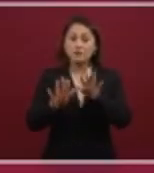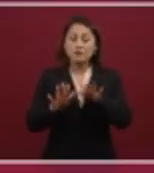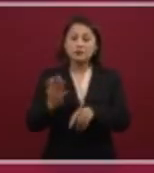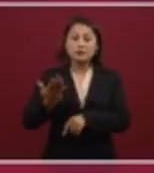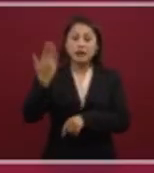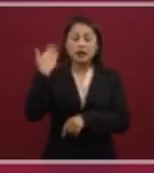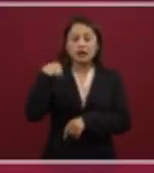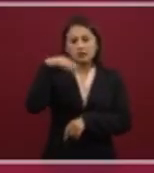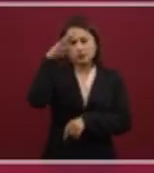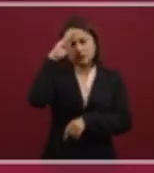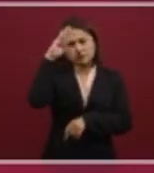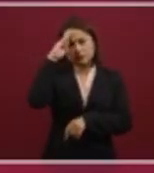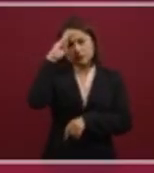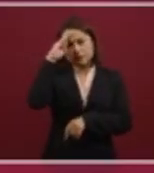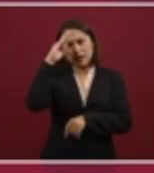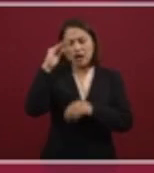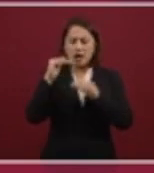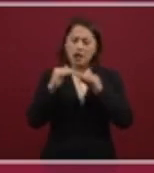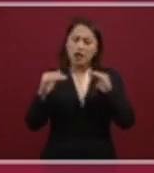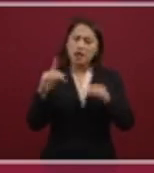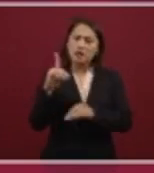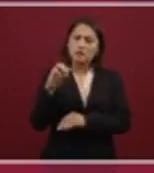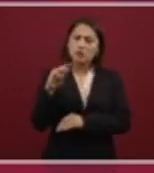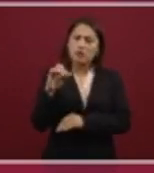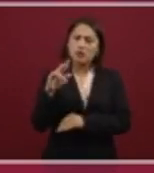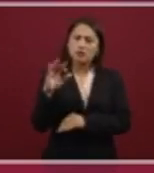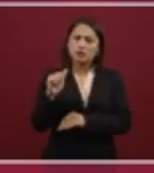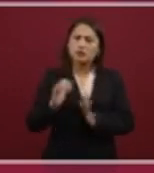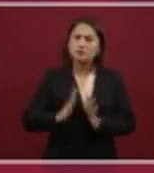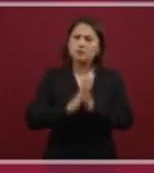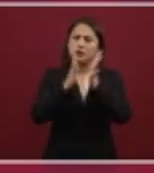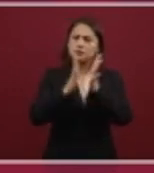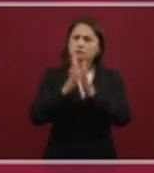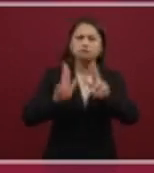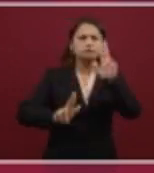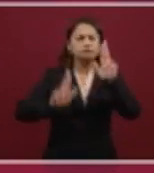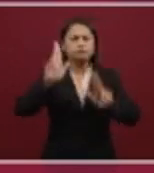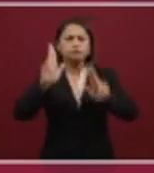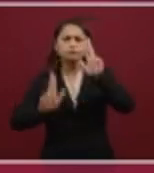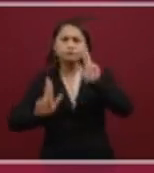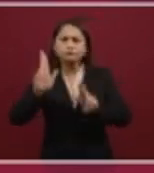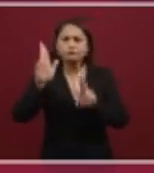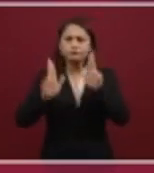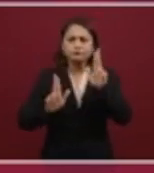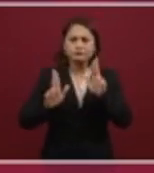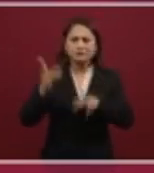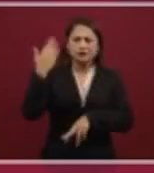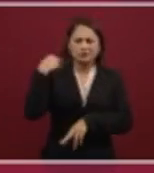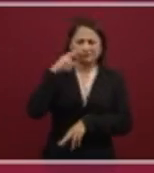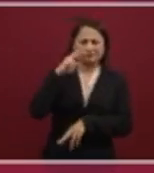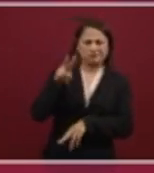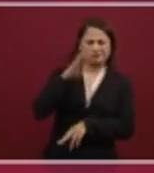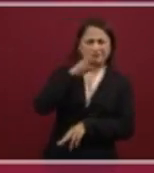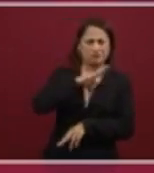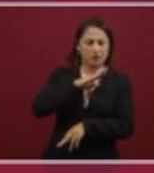participativa. Esto es nuevo. Esta es la práctica del